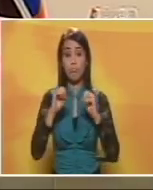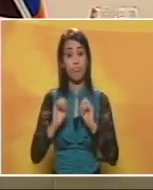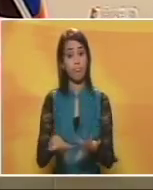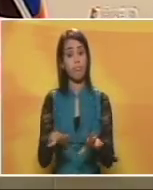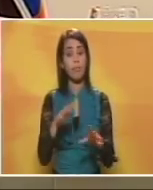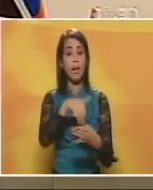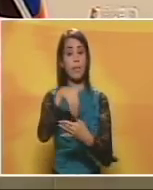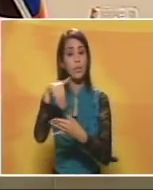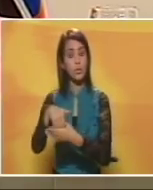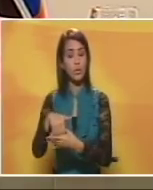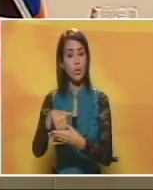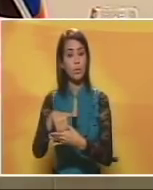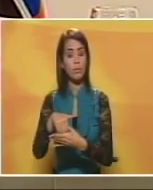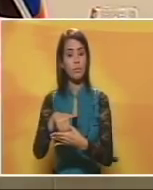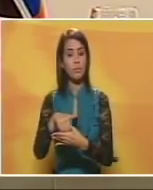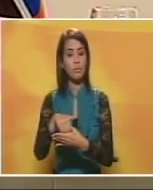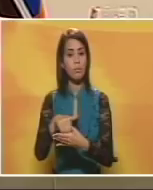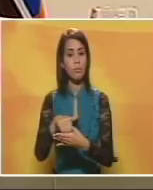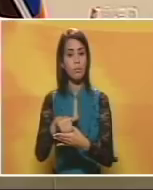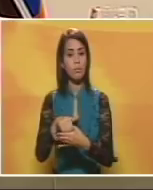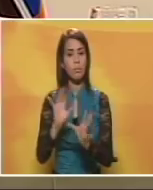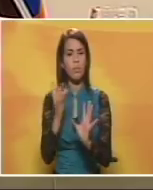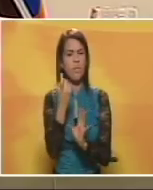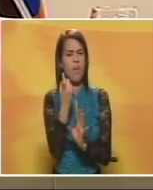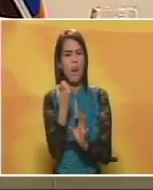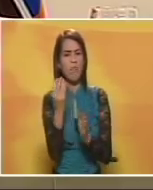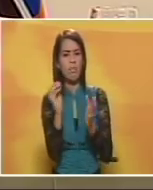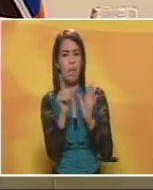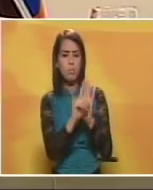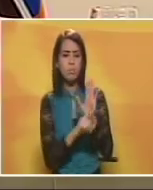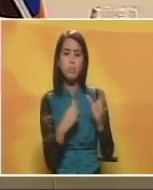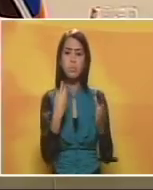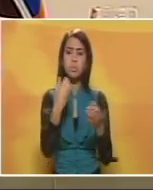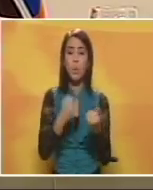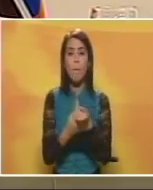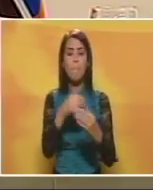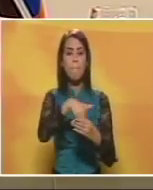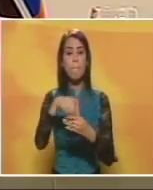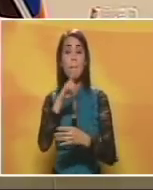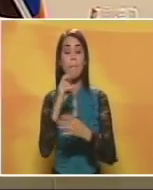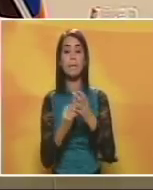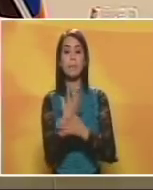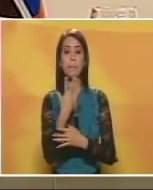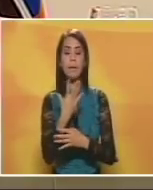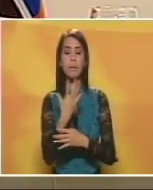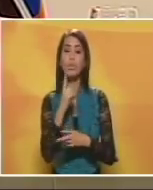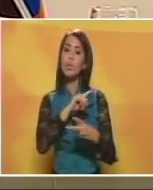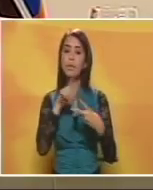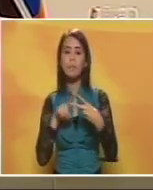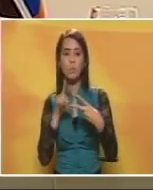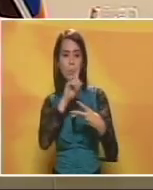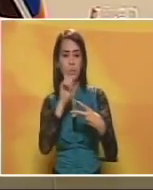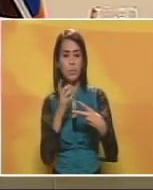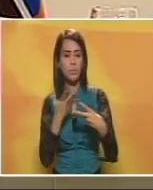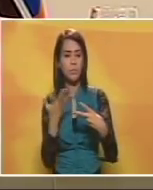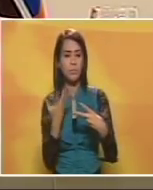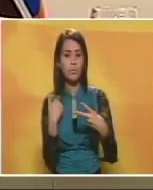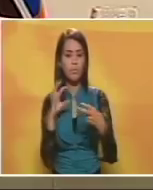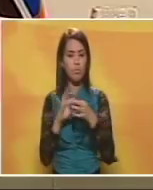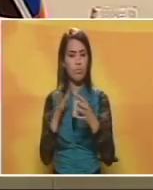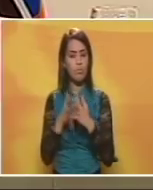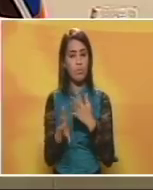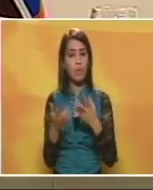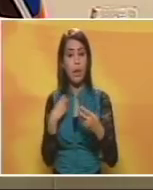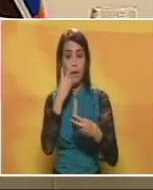las elecciones por supuesta falta de garantía el próximo 20 de mayo? Y la segunda pregunta, en relación a